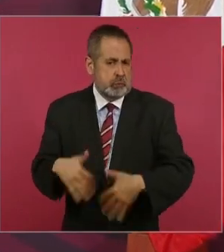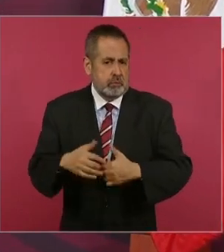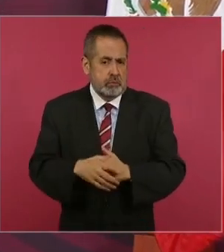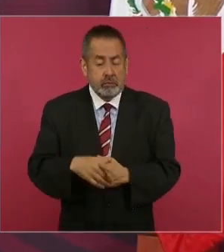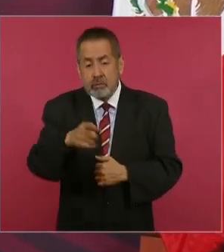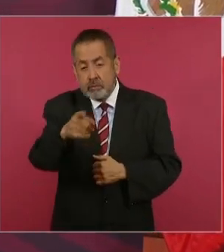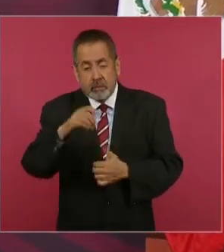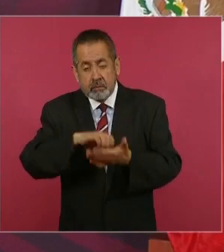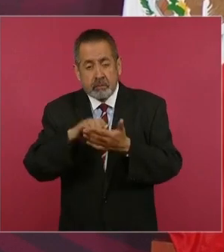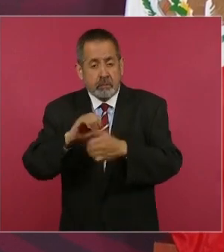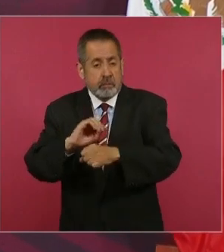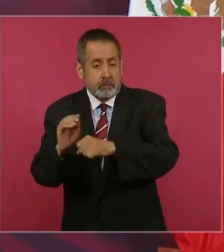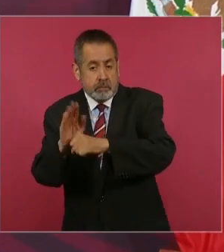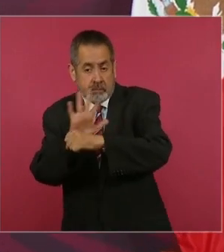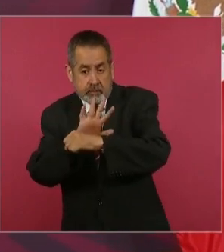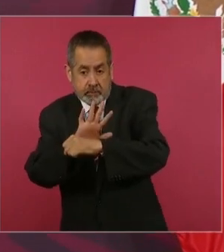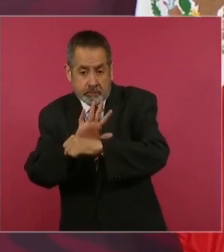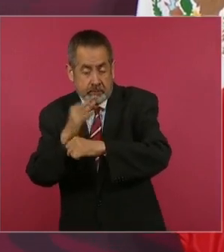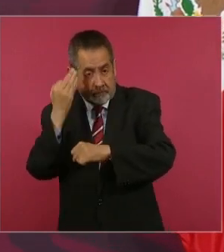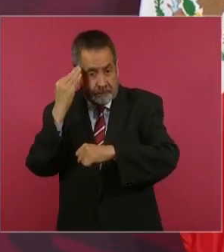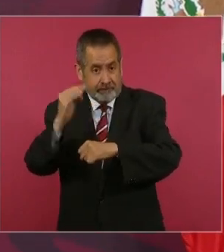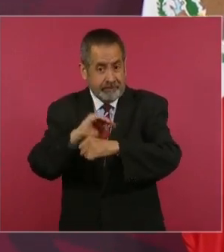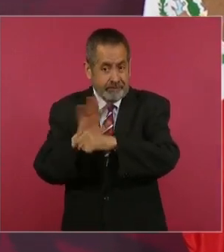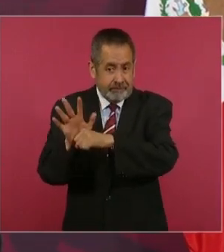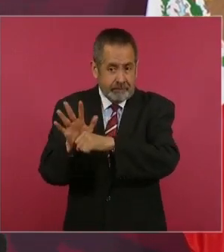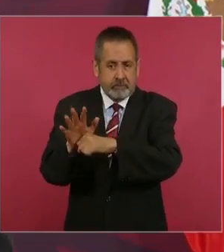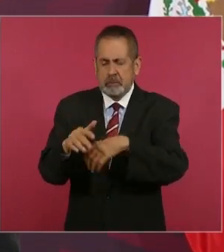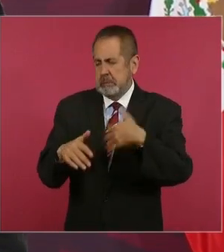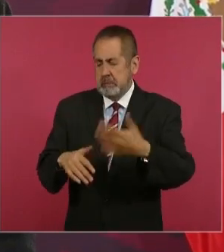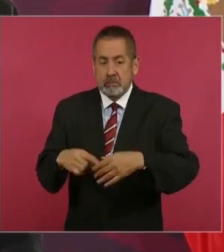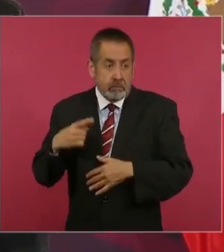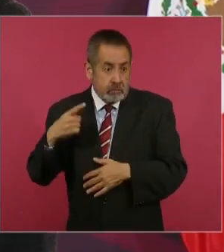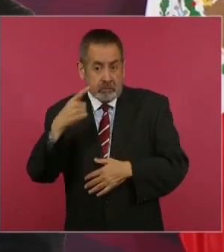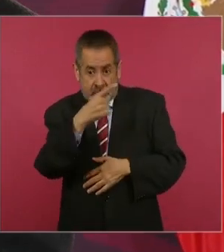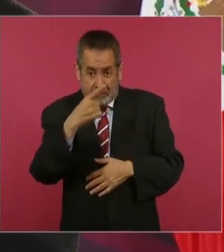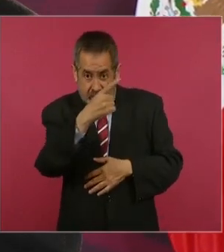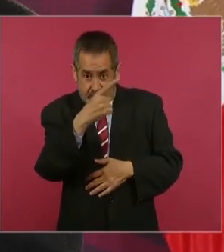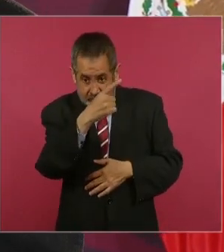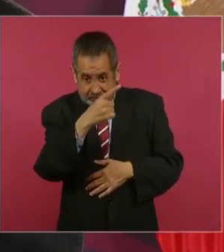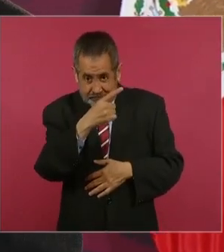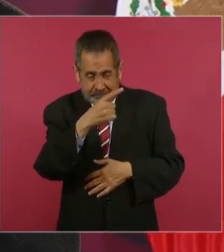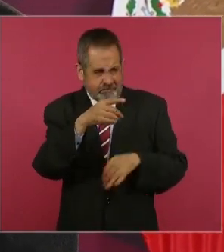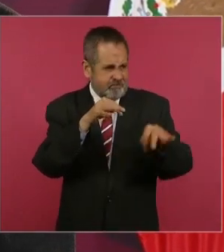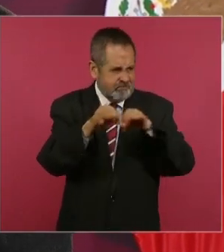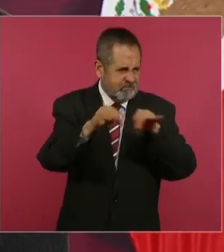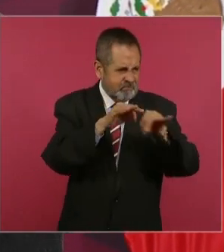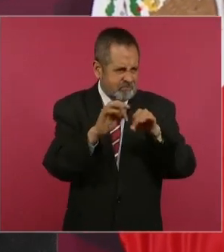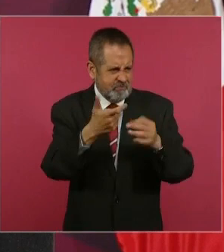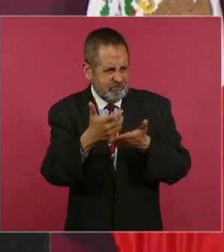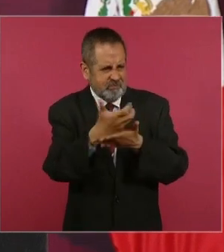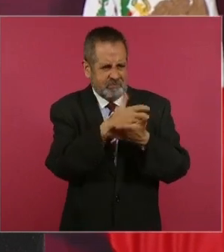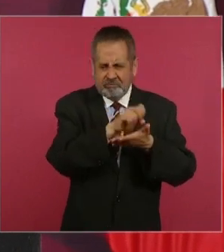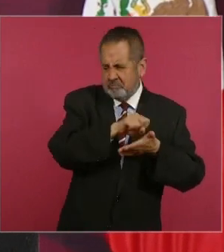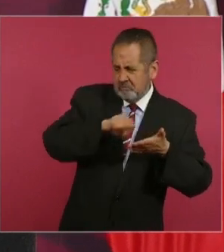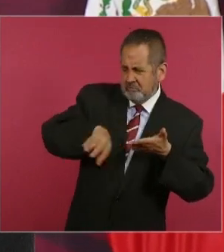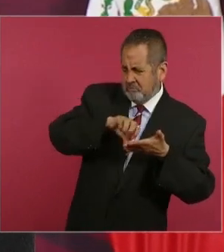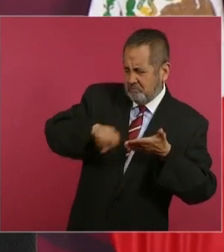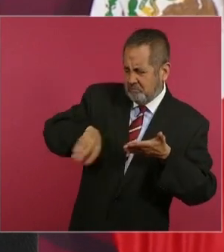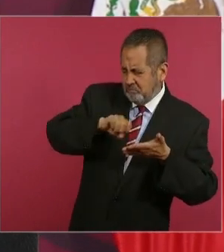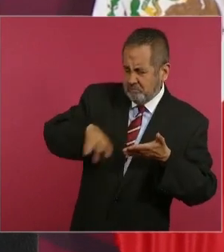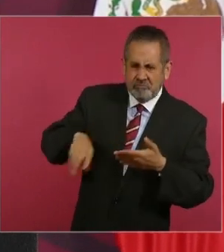la pandemia no dejaron solos a sus familiares